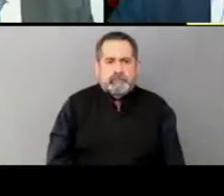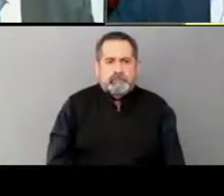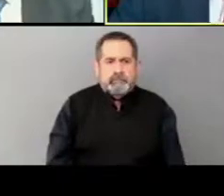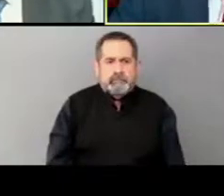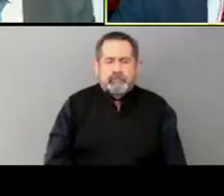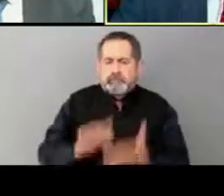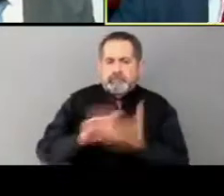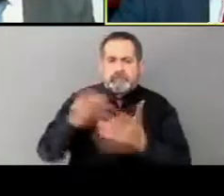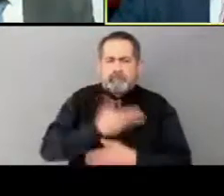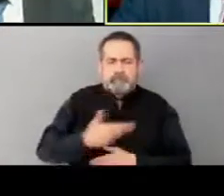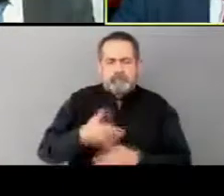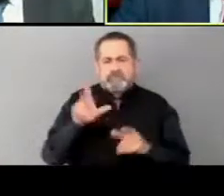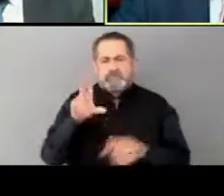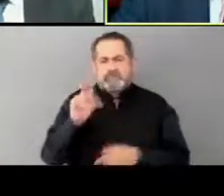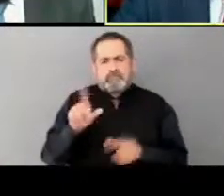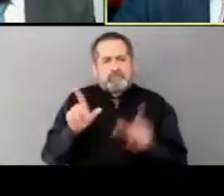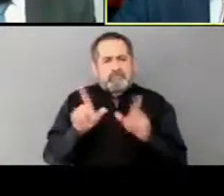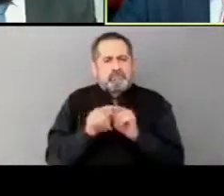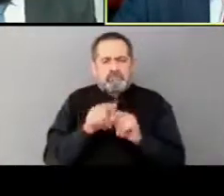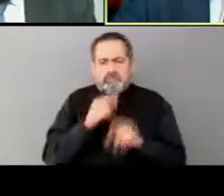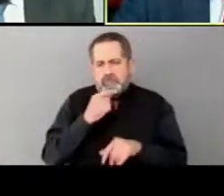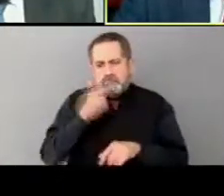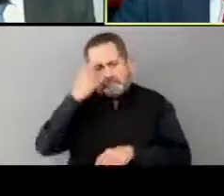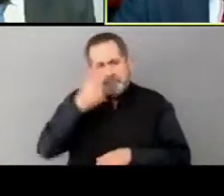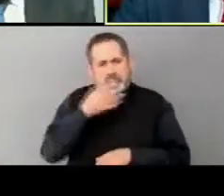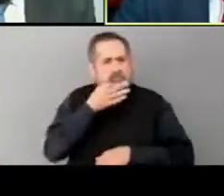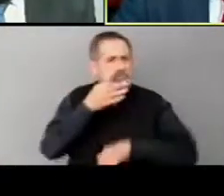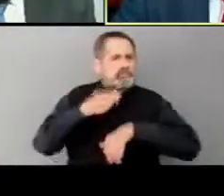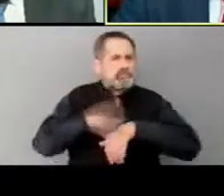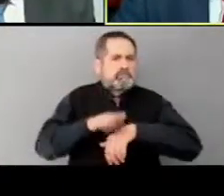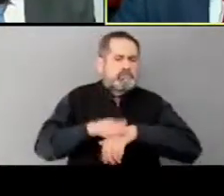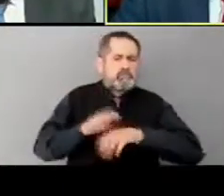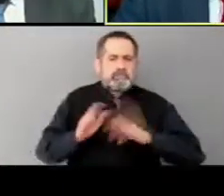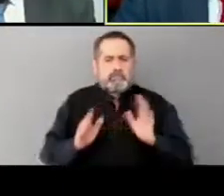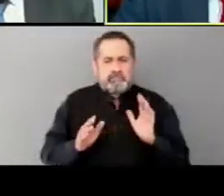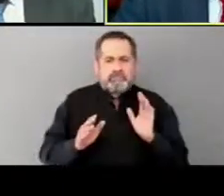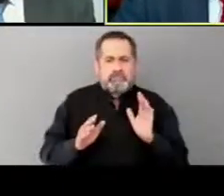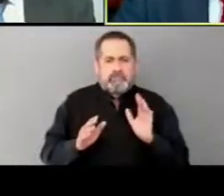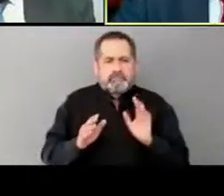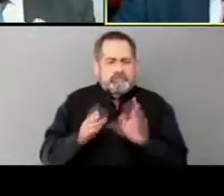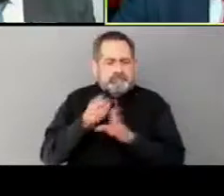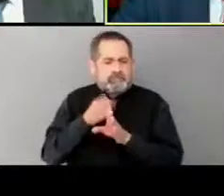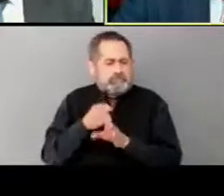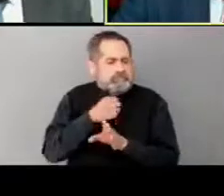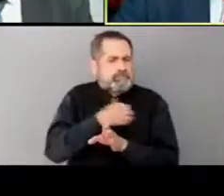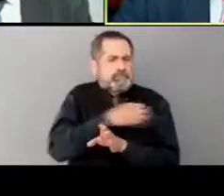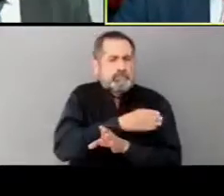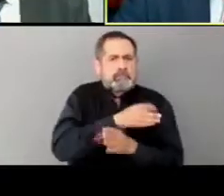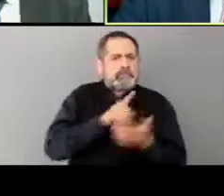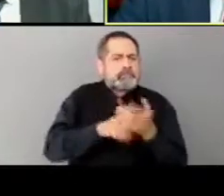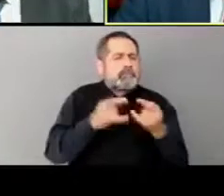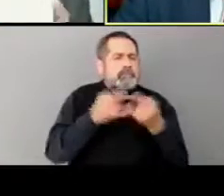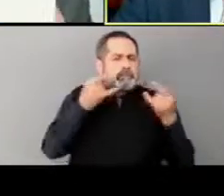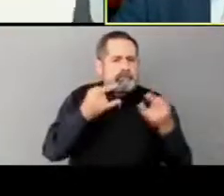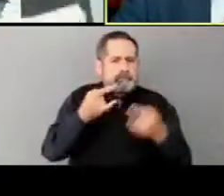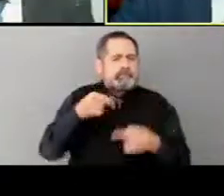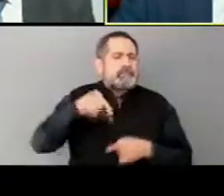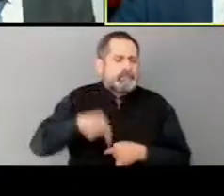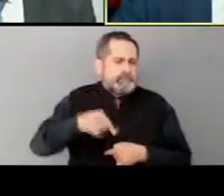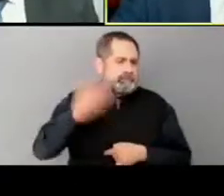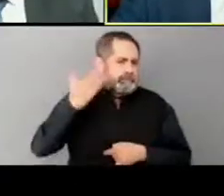Gracias, presidente. No, en realidad nada más es para, como en precedentes que hemos